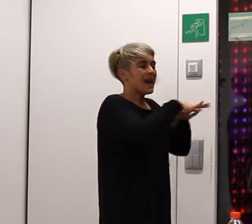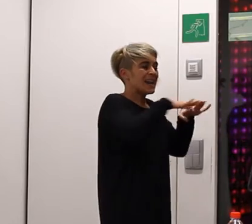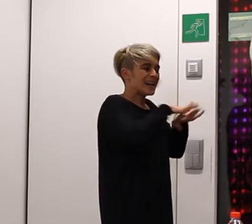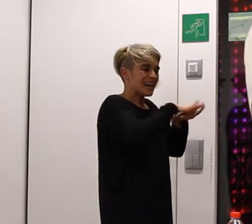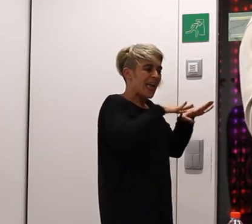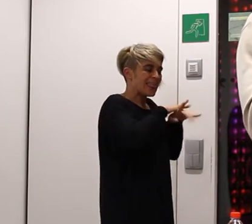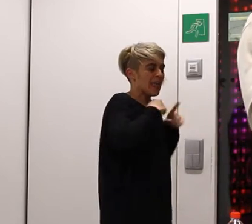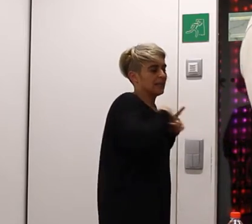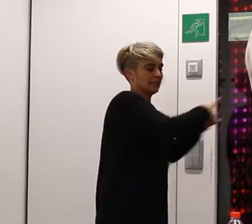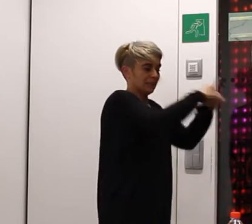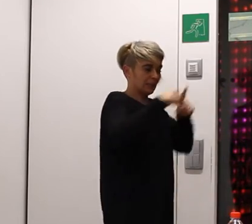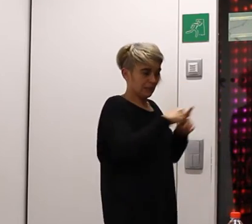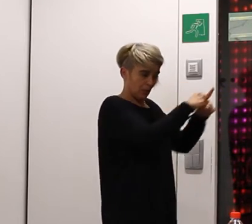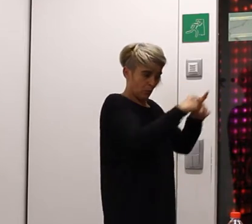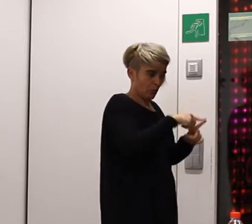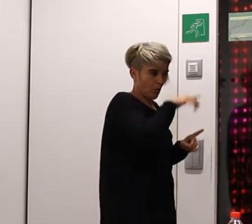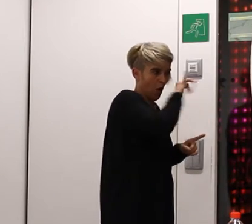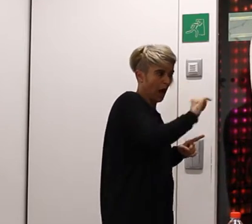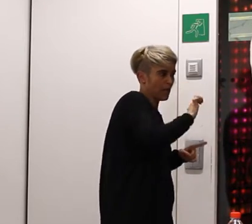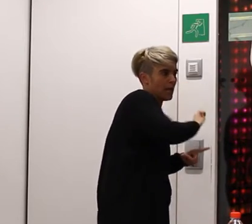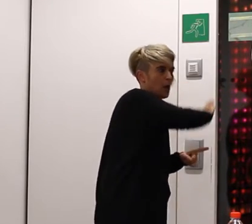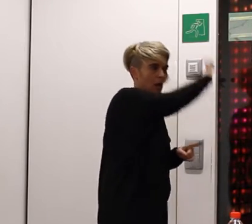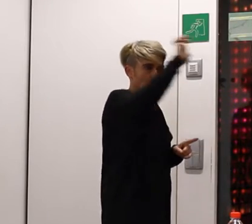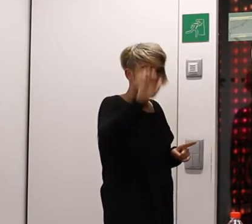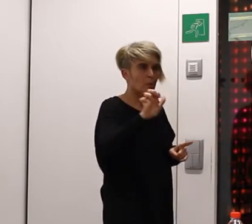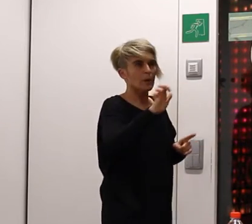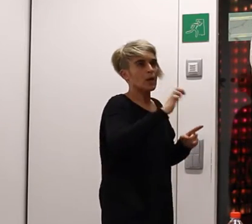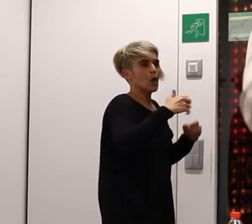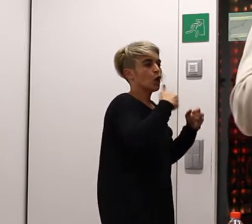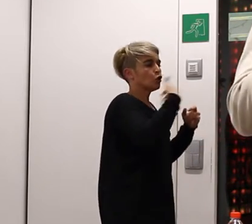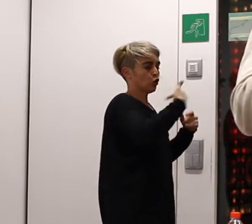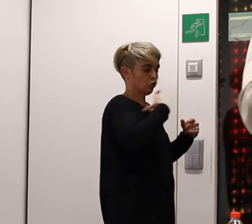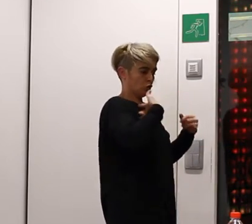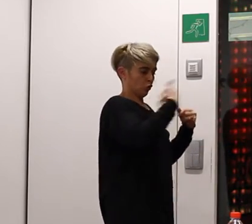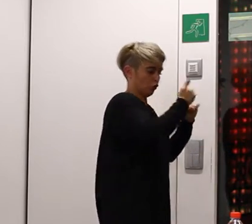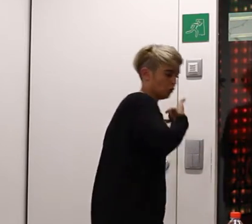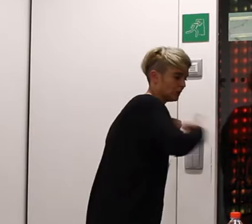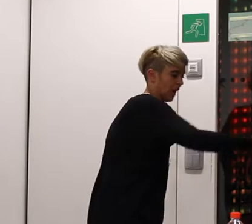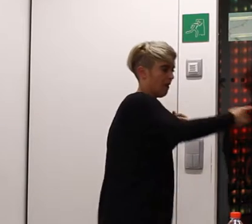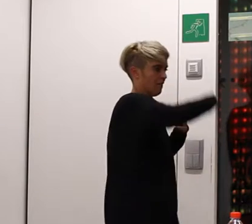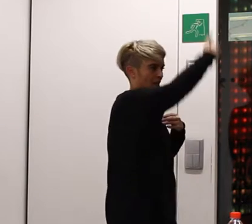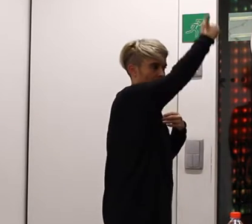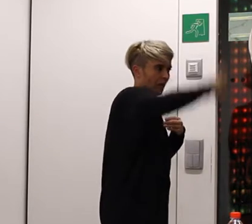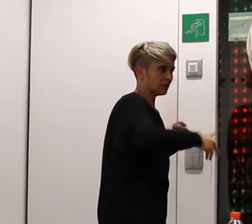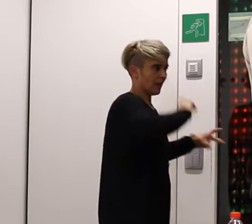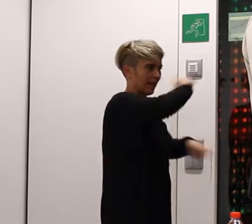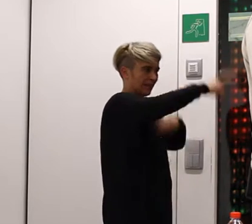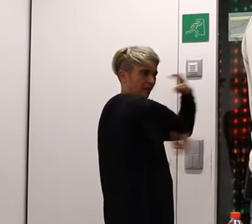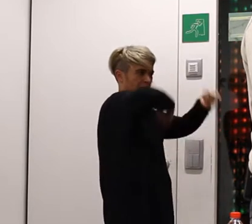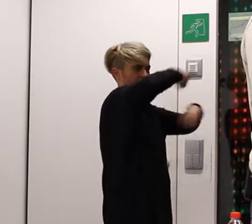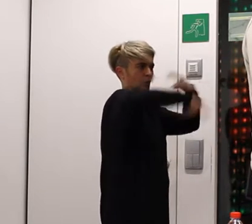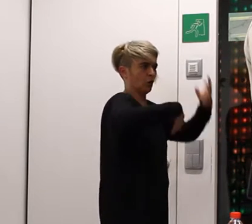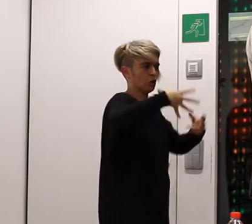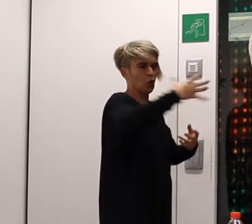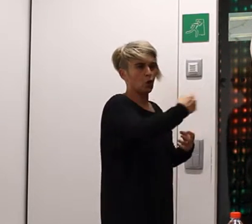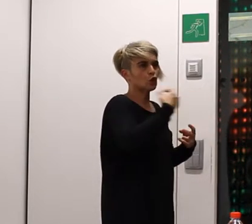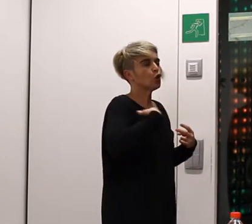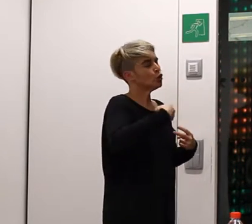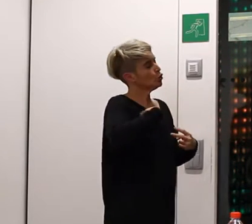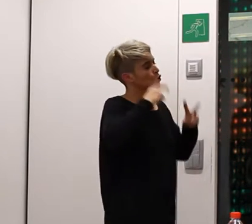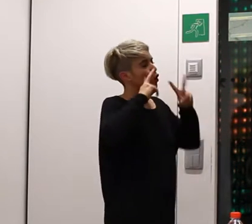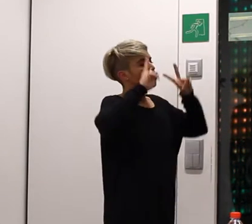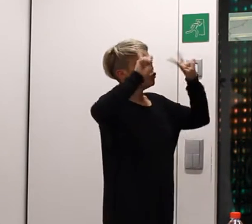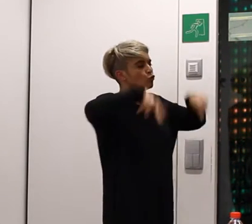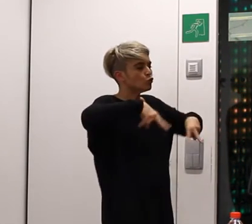en propiedad, esos cables que van por las fachadas, por el suelo y hasta las estaciones de transformación. Hablo de Soma Energía como modelo,